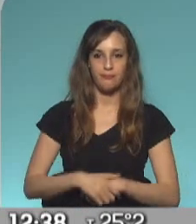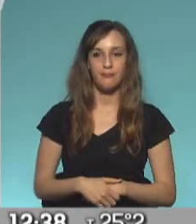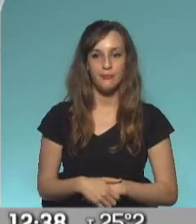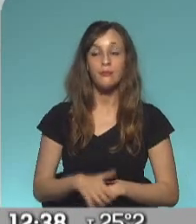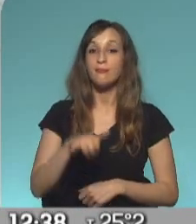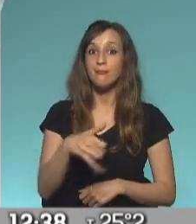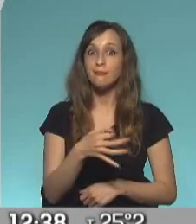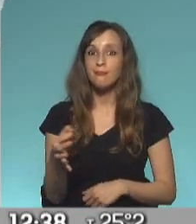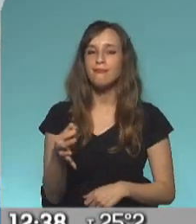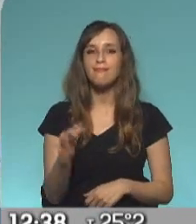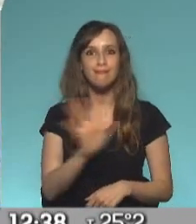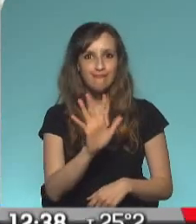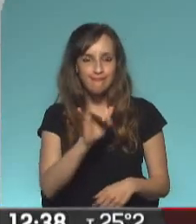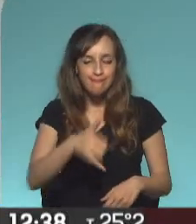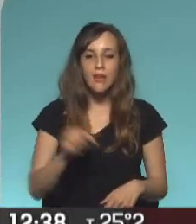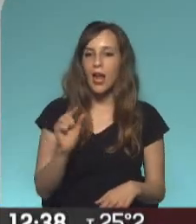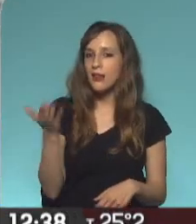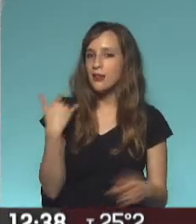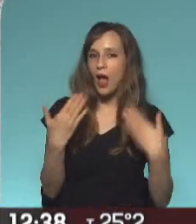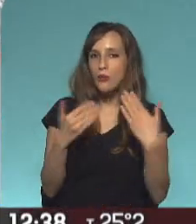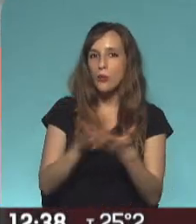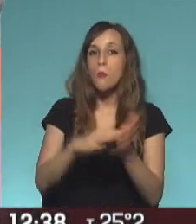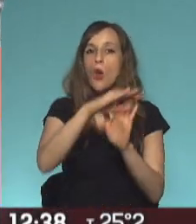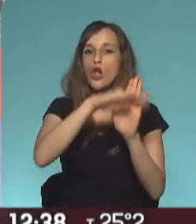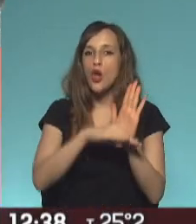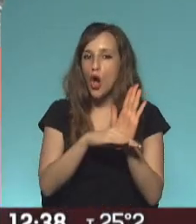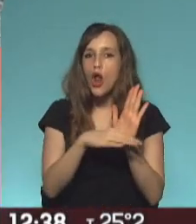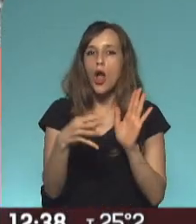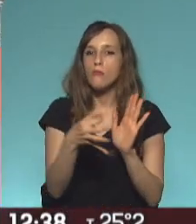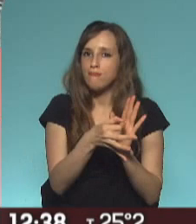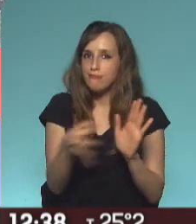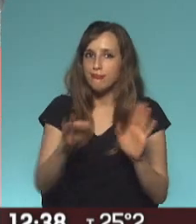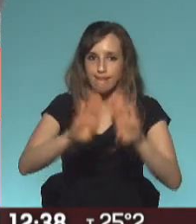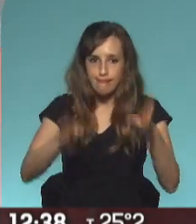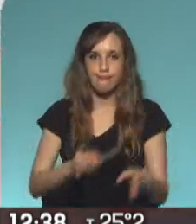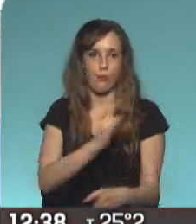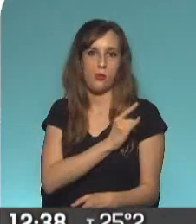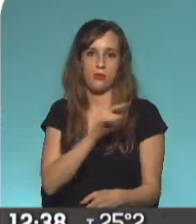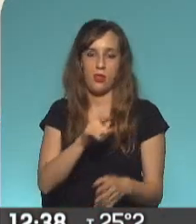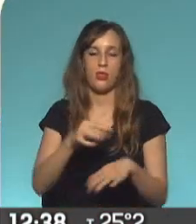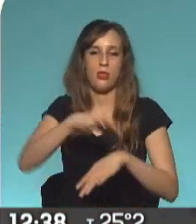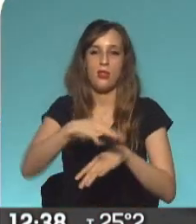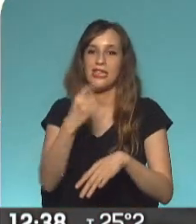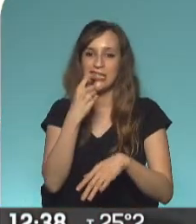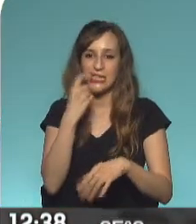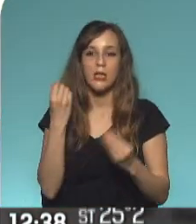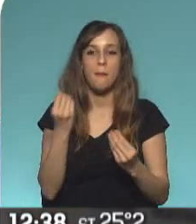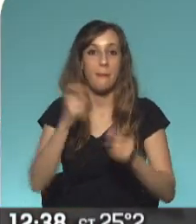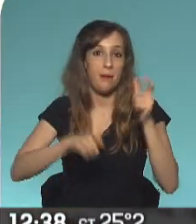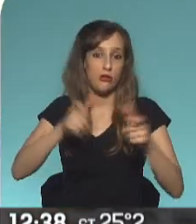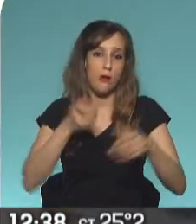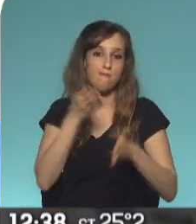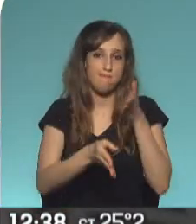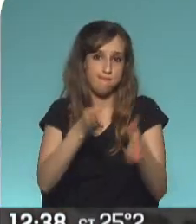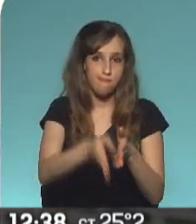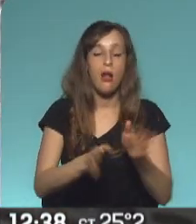Sí, Verónica, Pablo, hablábamos recién del protocolo que se utiliza aquí en la Facultad de Odontología para atender a todos los pacientes. Los estudiantes,